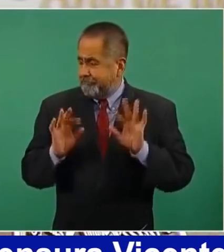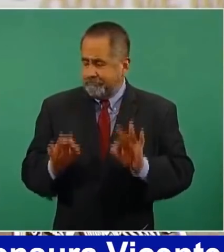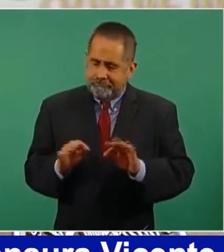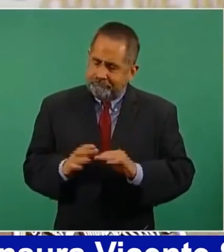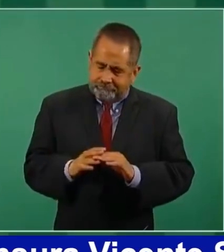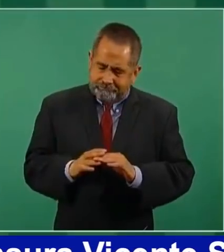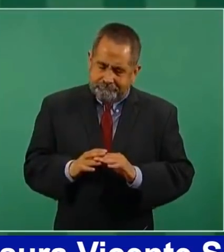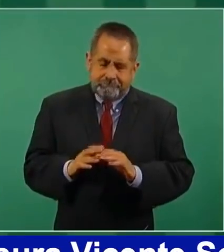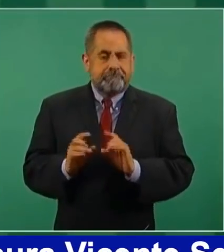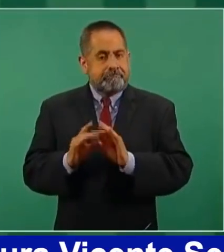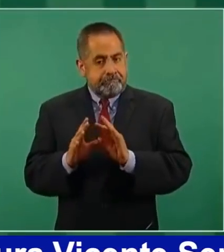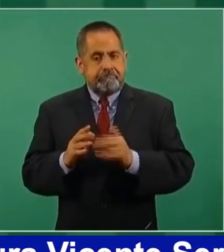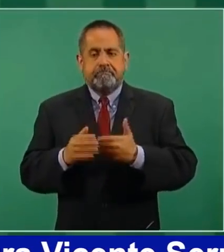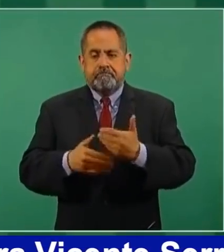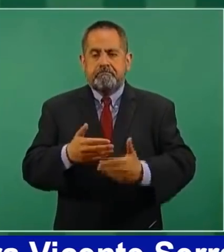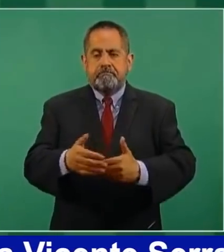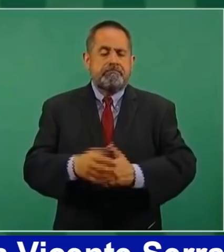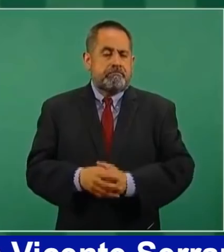vendaval